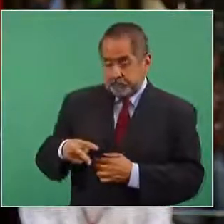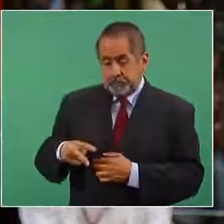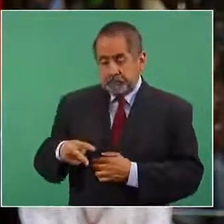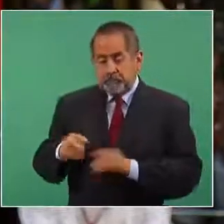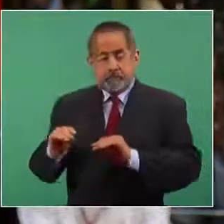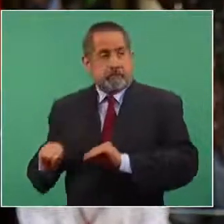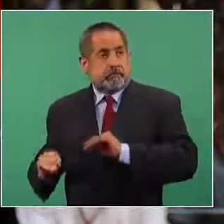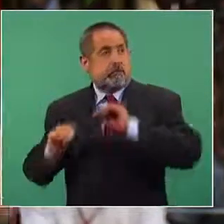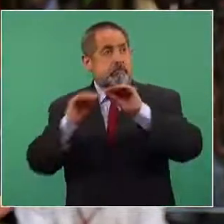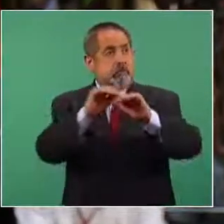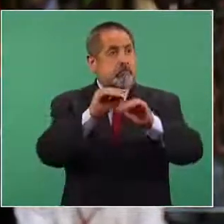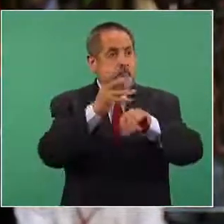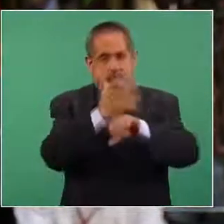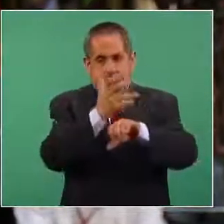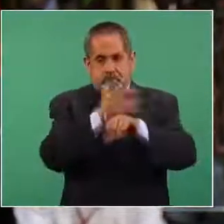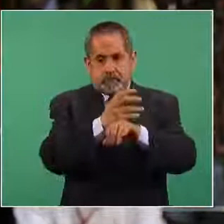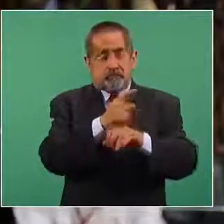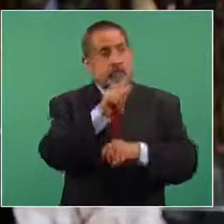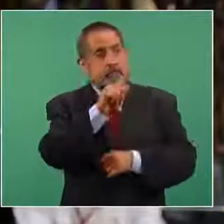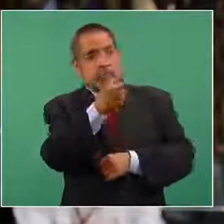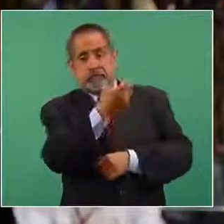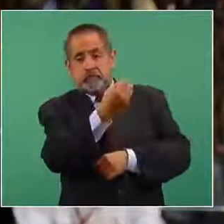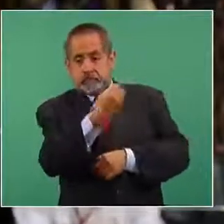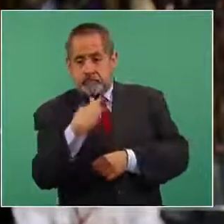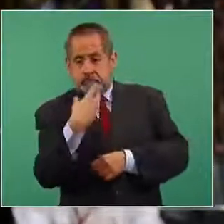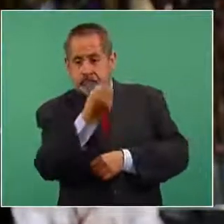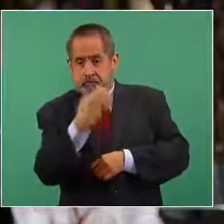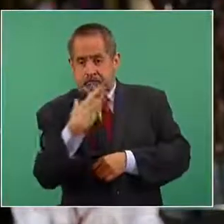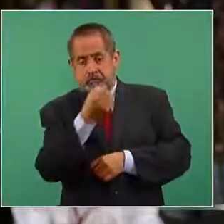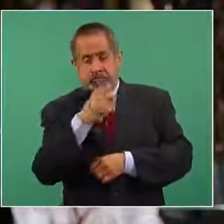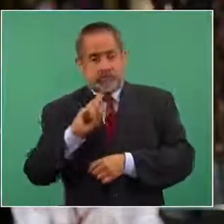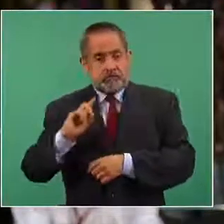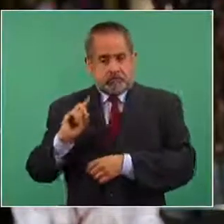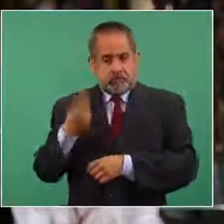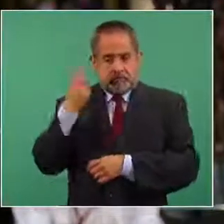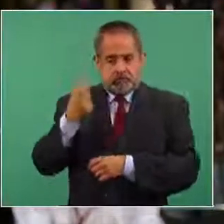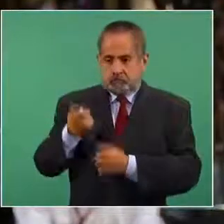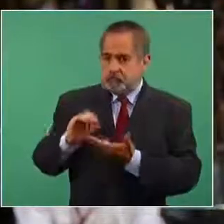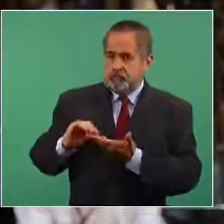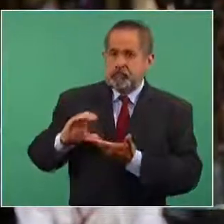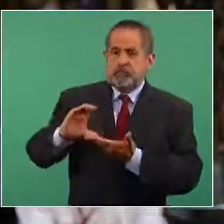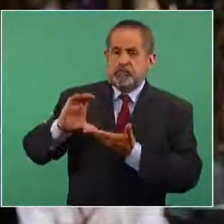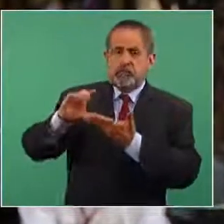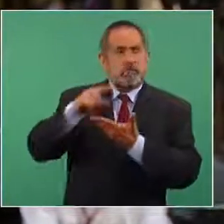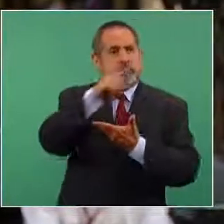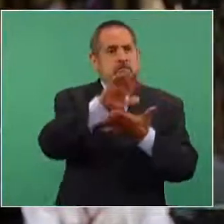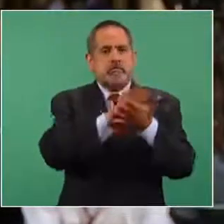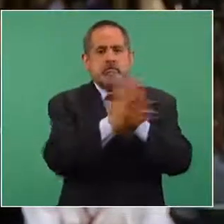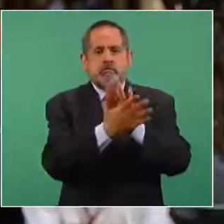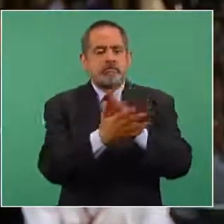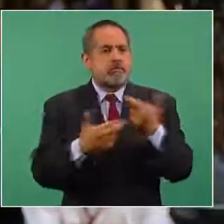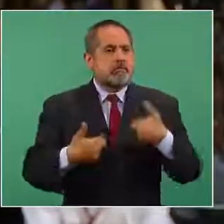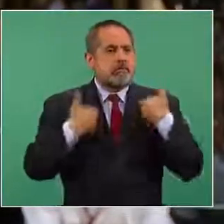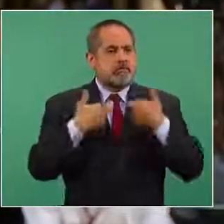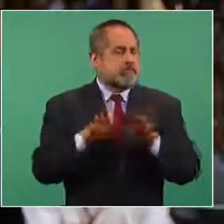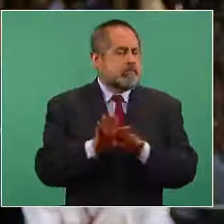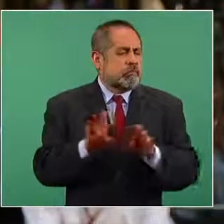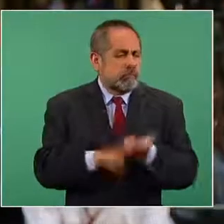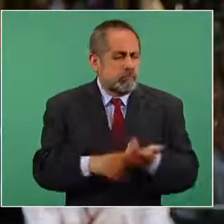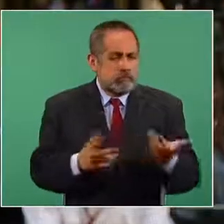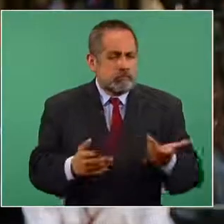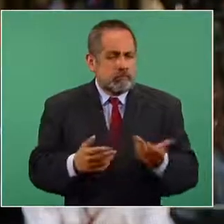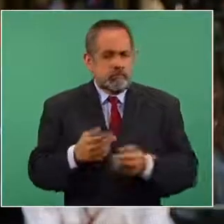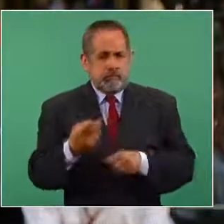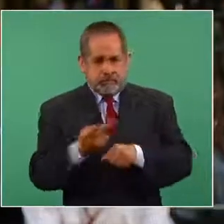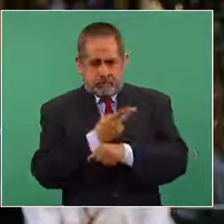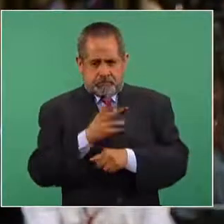dinero a México y que de nueva cuenta hay cifras históricas y que están manteniendo la economía mexicana. Se está